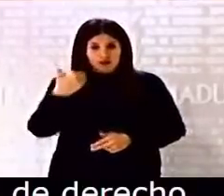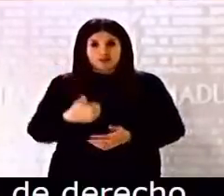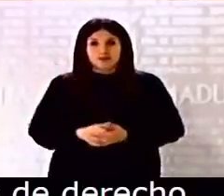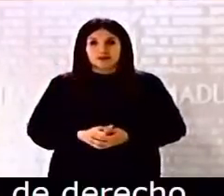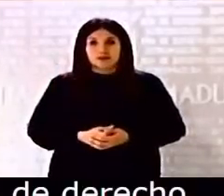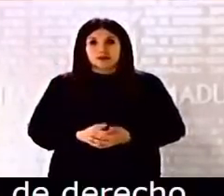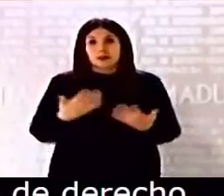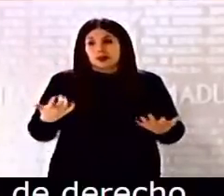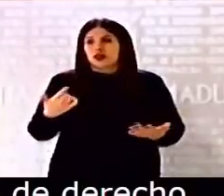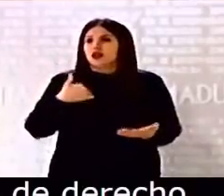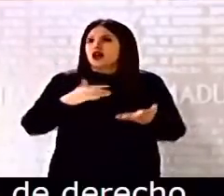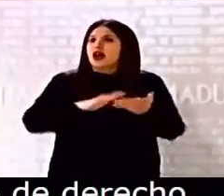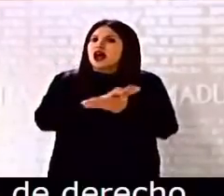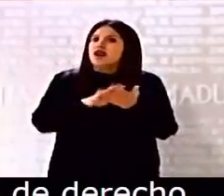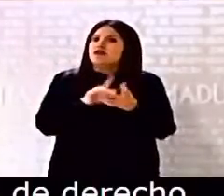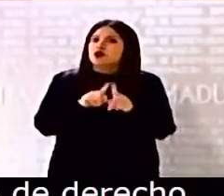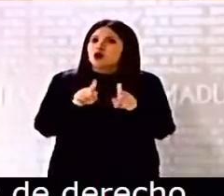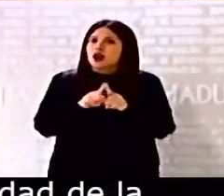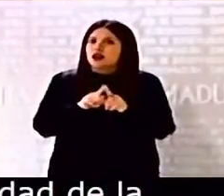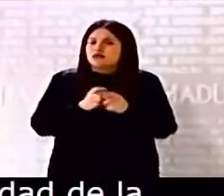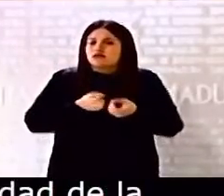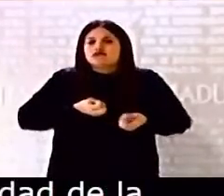Y le estoy hablando a una sociedad madura.